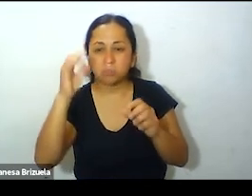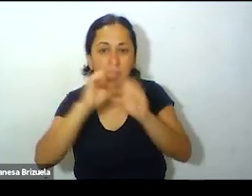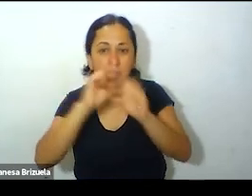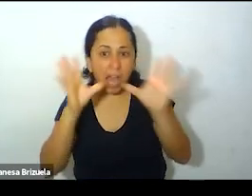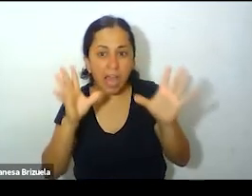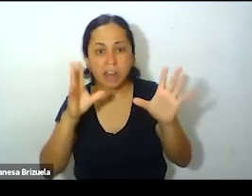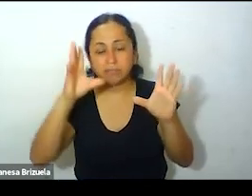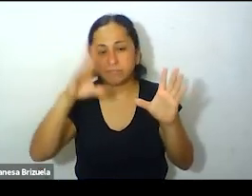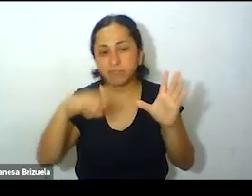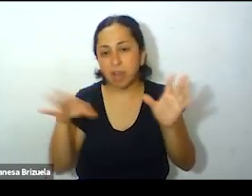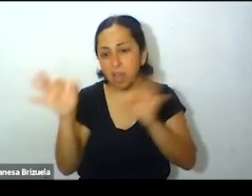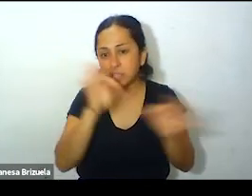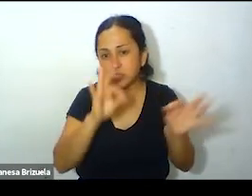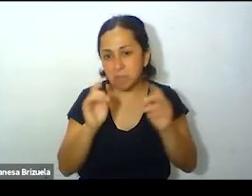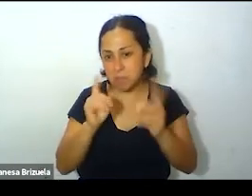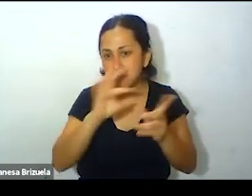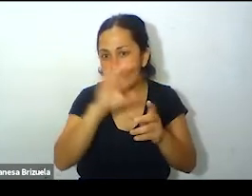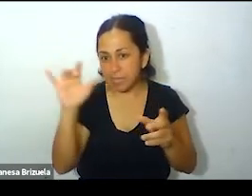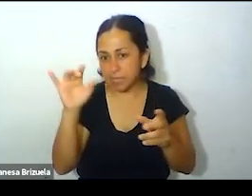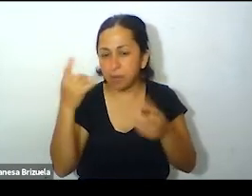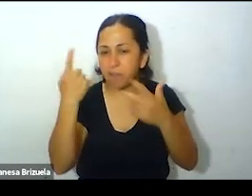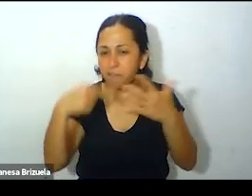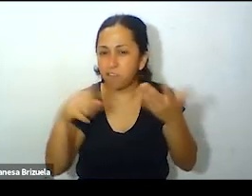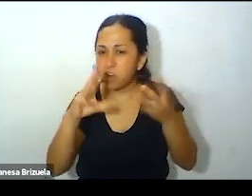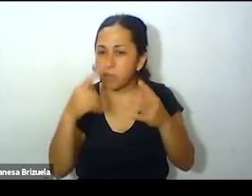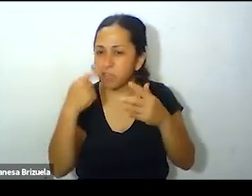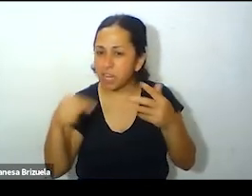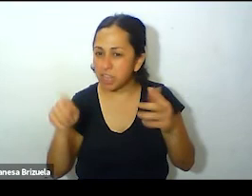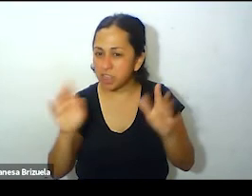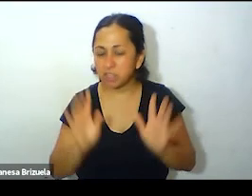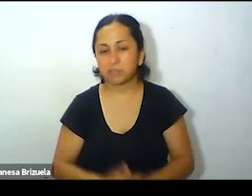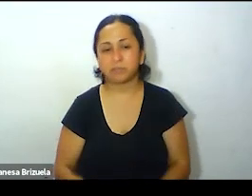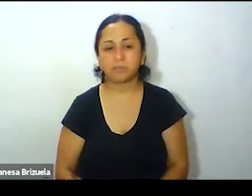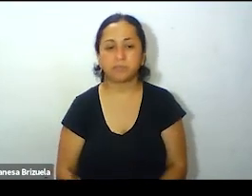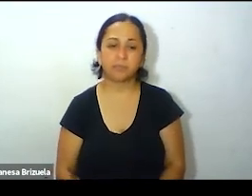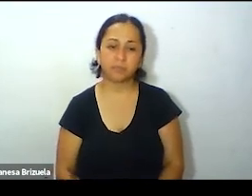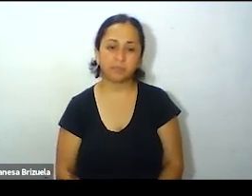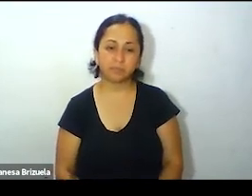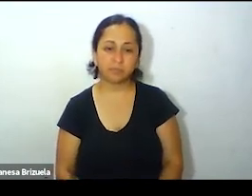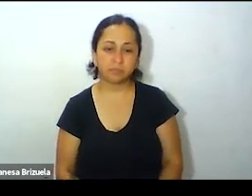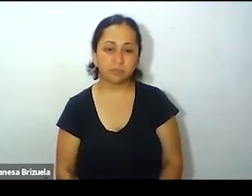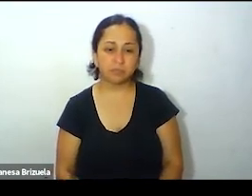hacer el diseño para que no quede muy recargado, ¿sí?